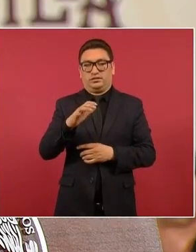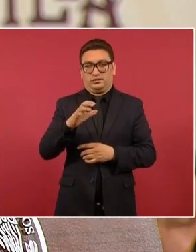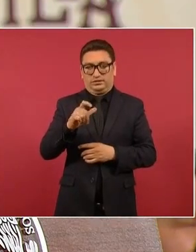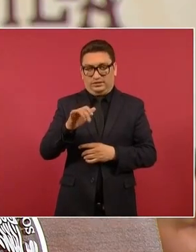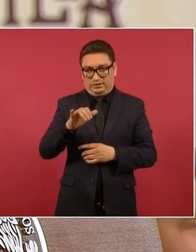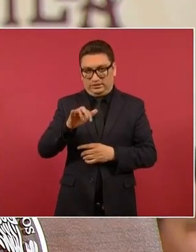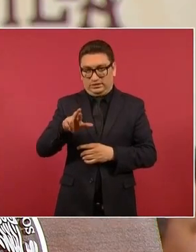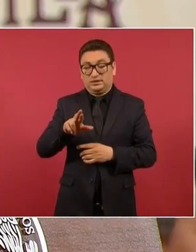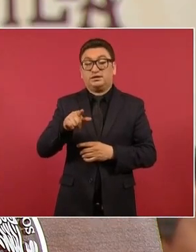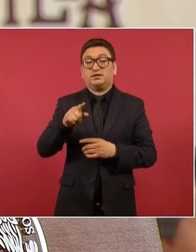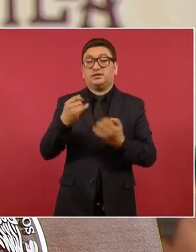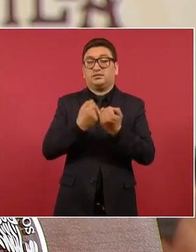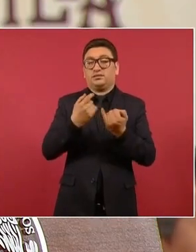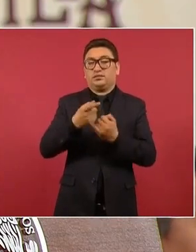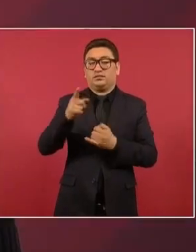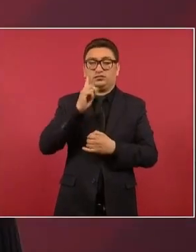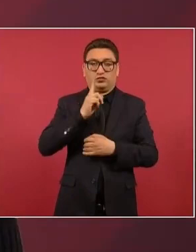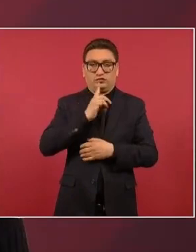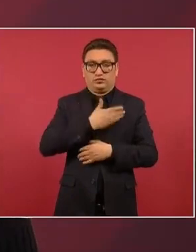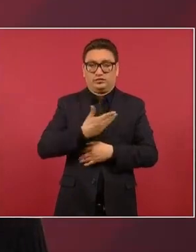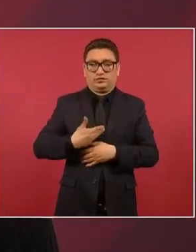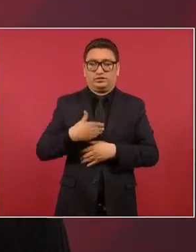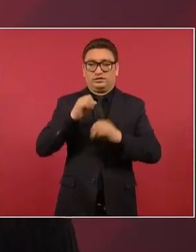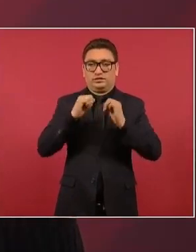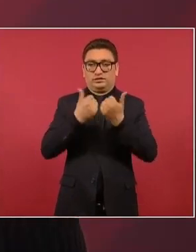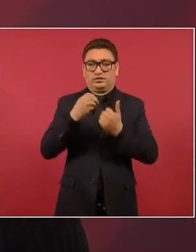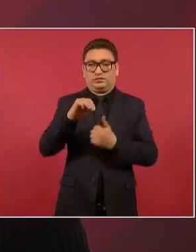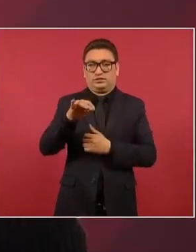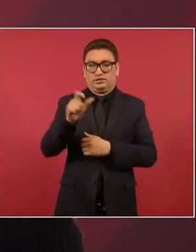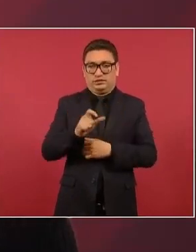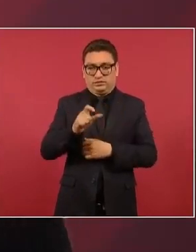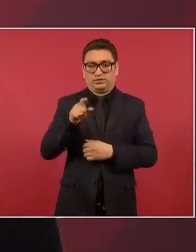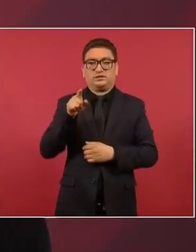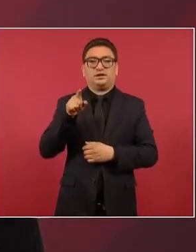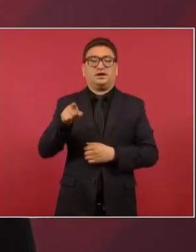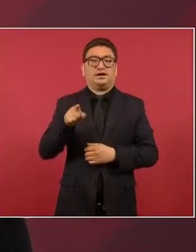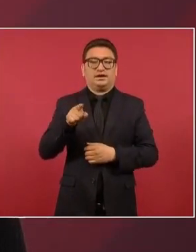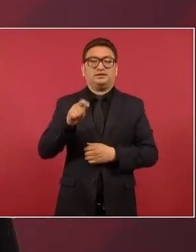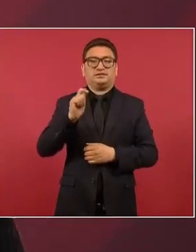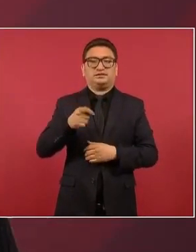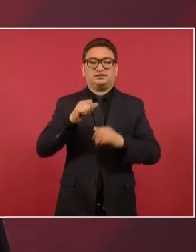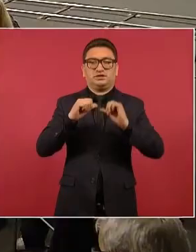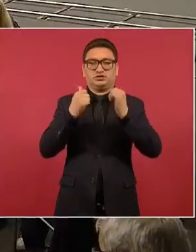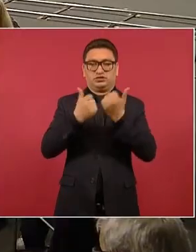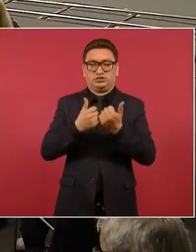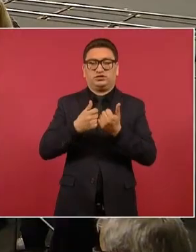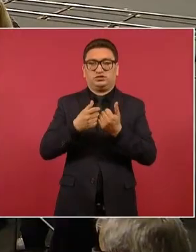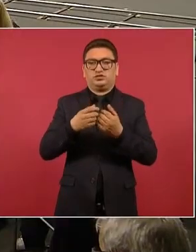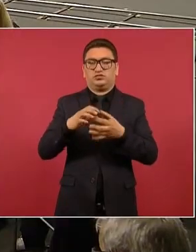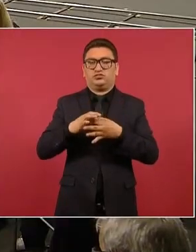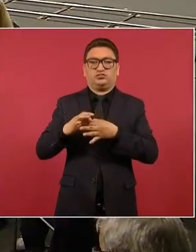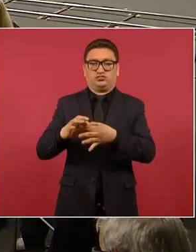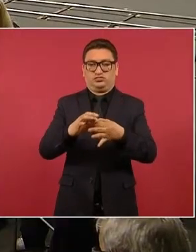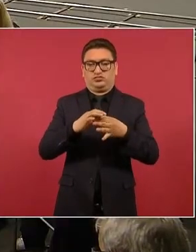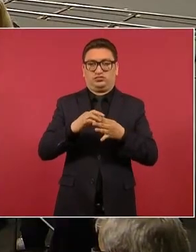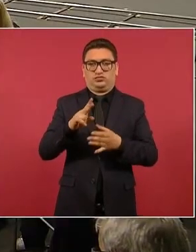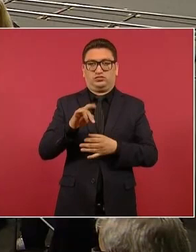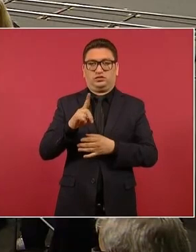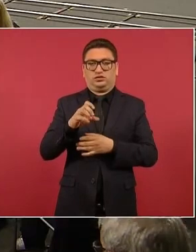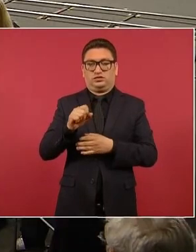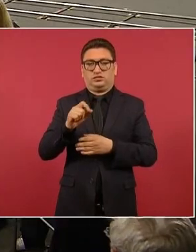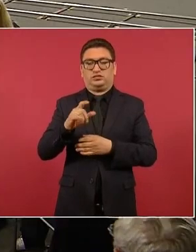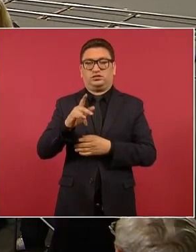que es presidenta de la Sociedad Civil MX, una de las asociaciones que agrupa Unidos, de